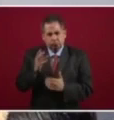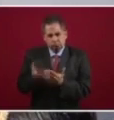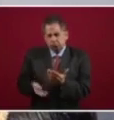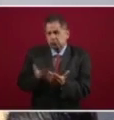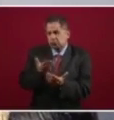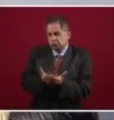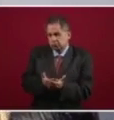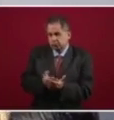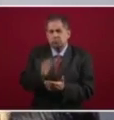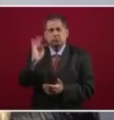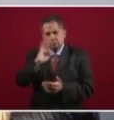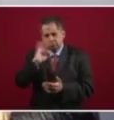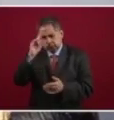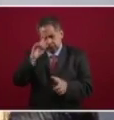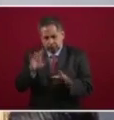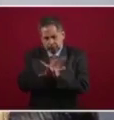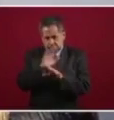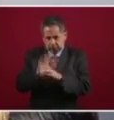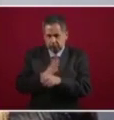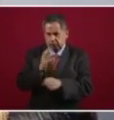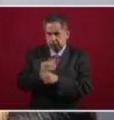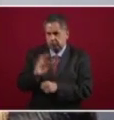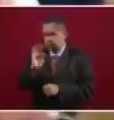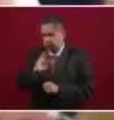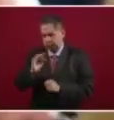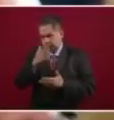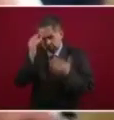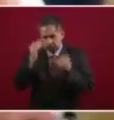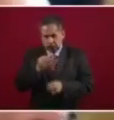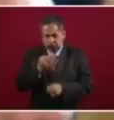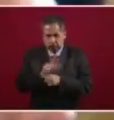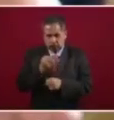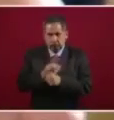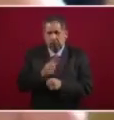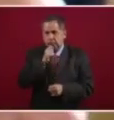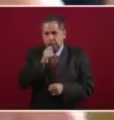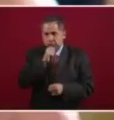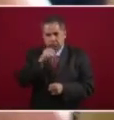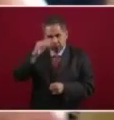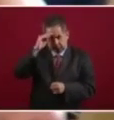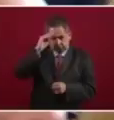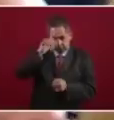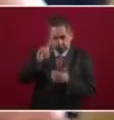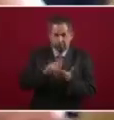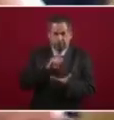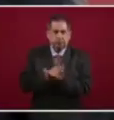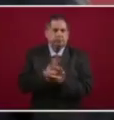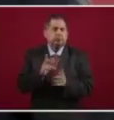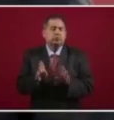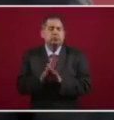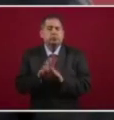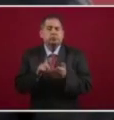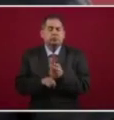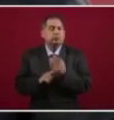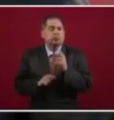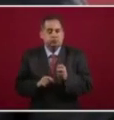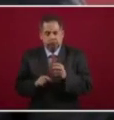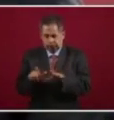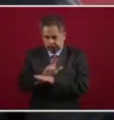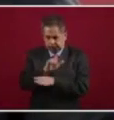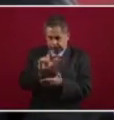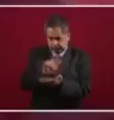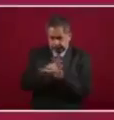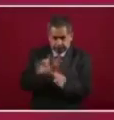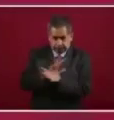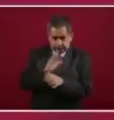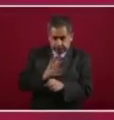propondríamos modificaciones legales. Ahora no tenemos contemplado el que haya estas